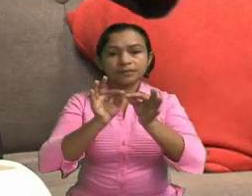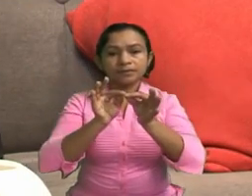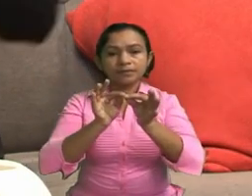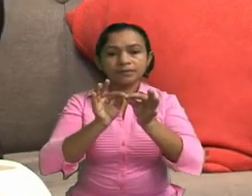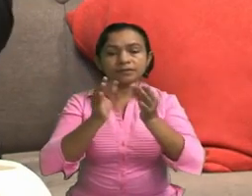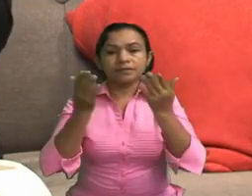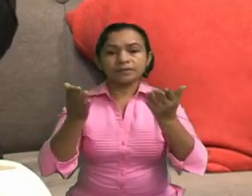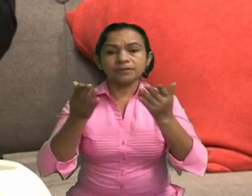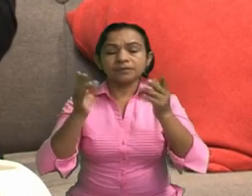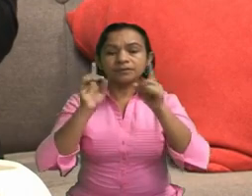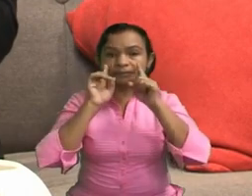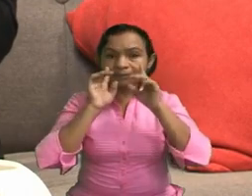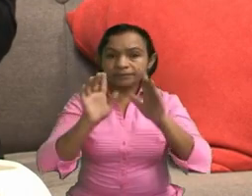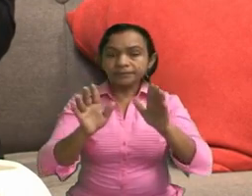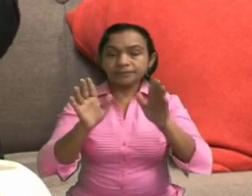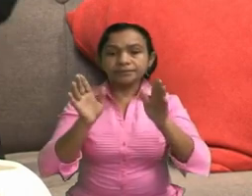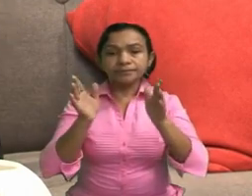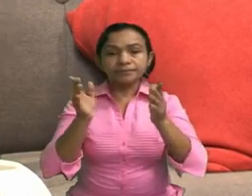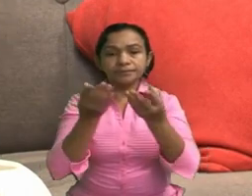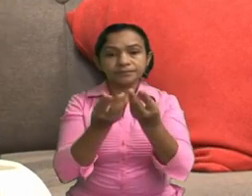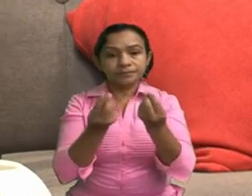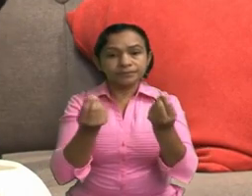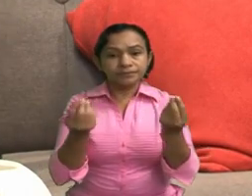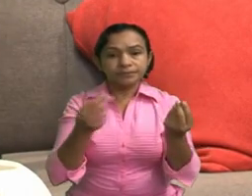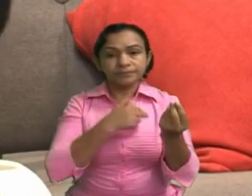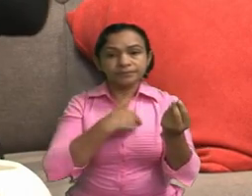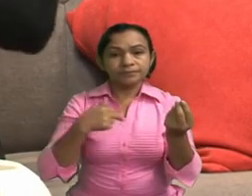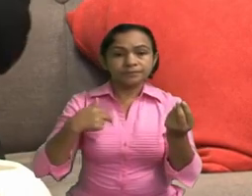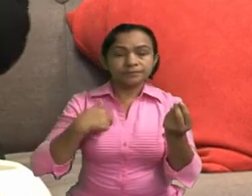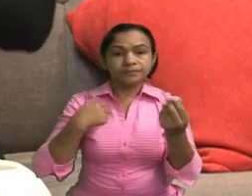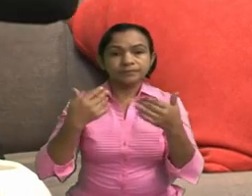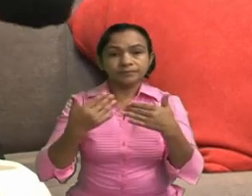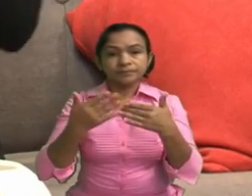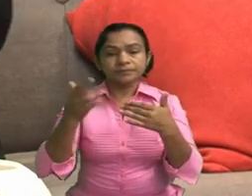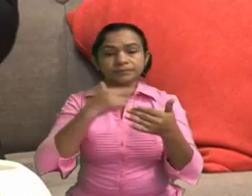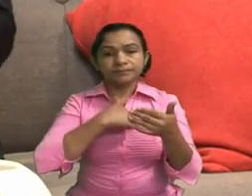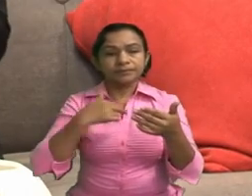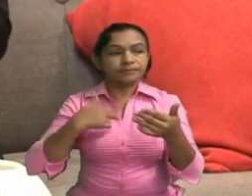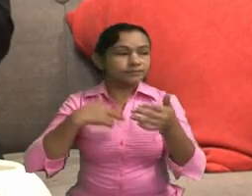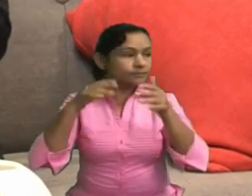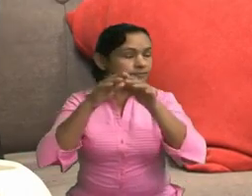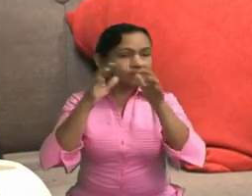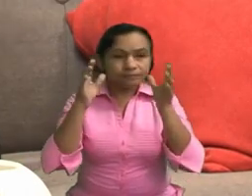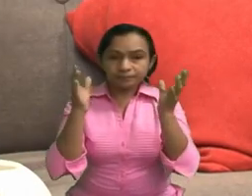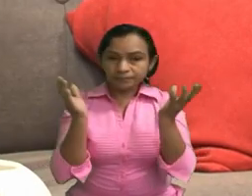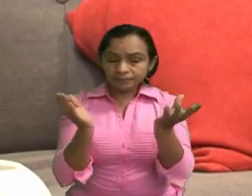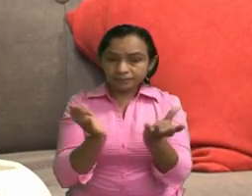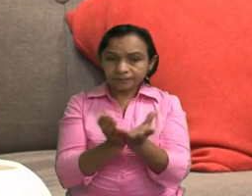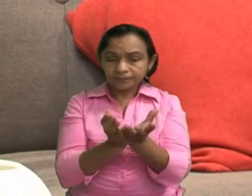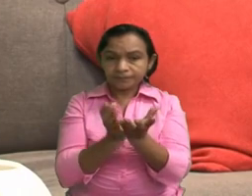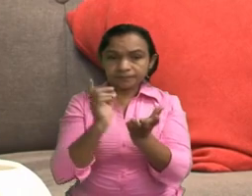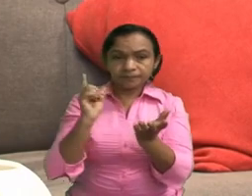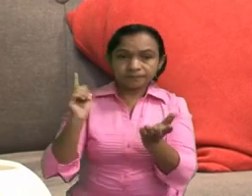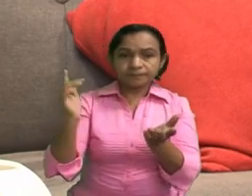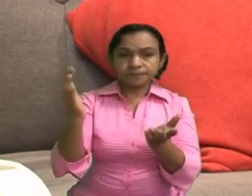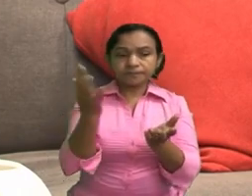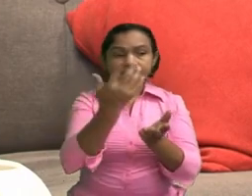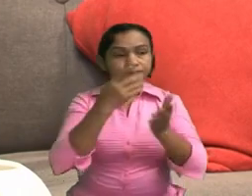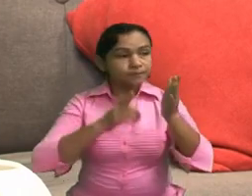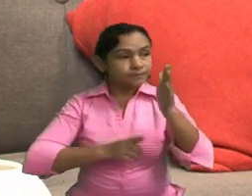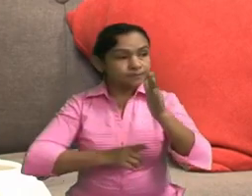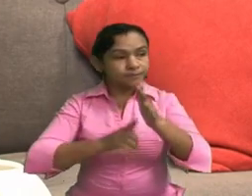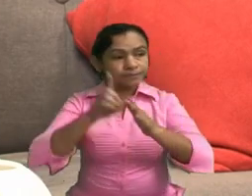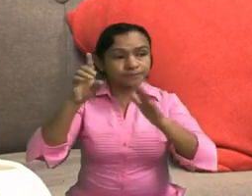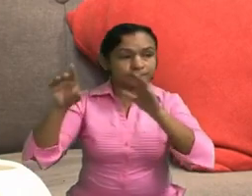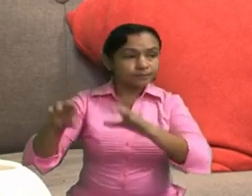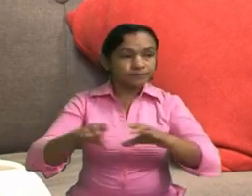gobiernos territoriales indígenas en el territorio, las alcaldías municipales y las comunidades en general, desarrollando una serie